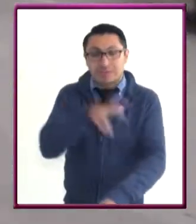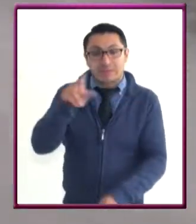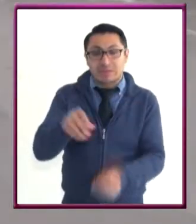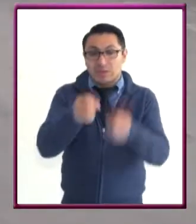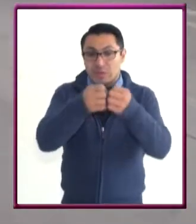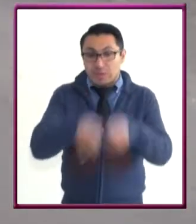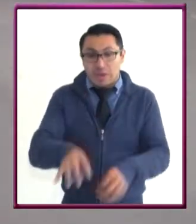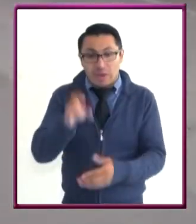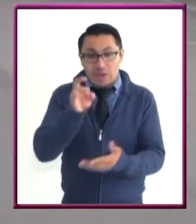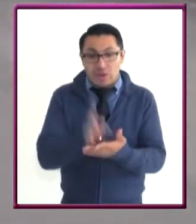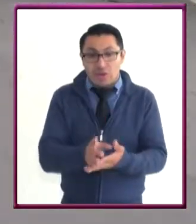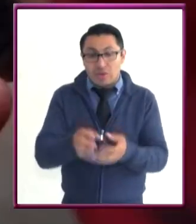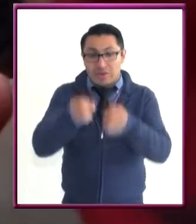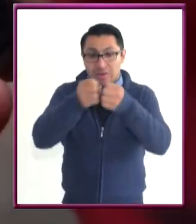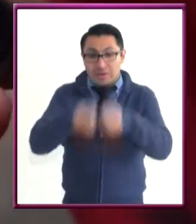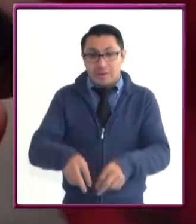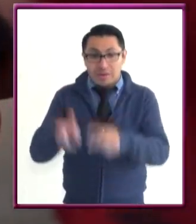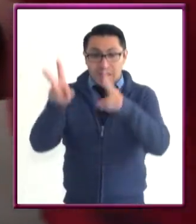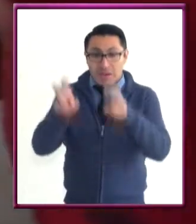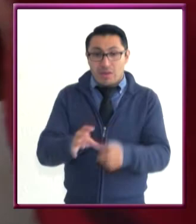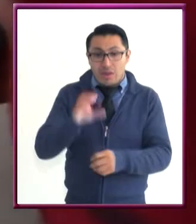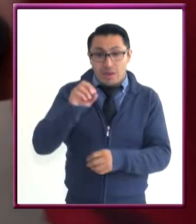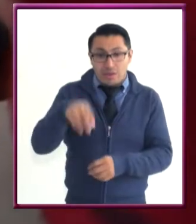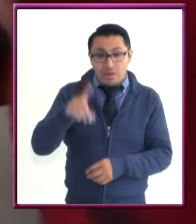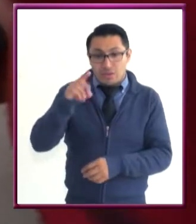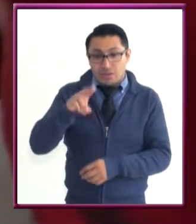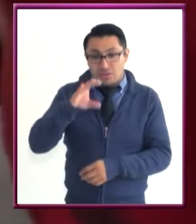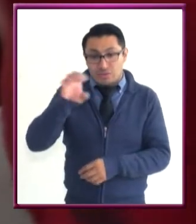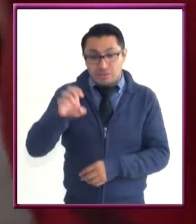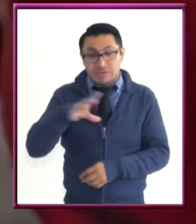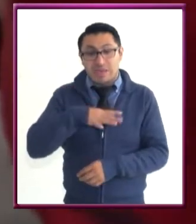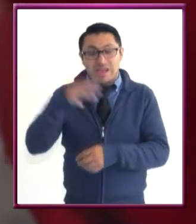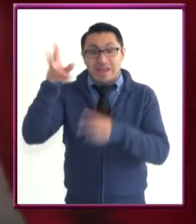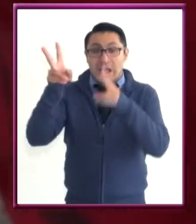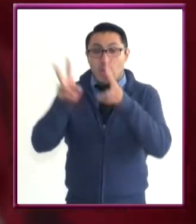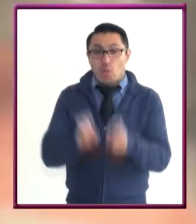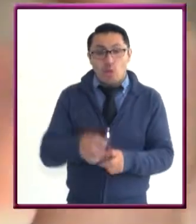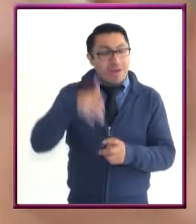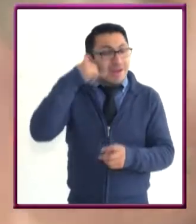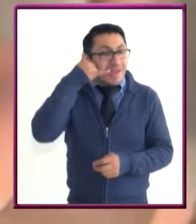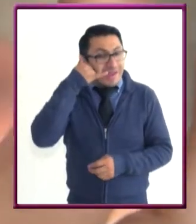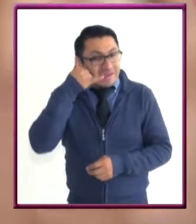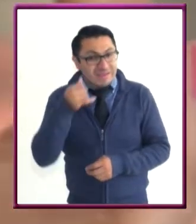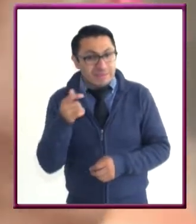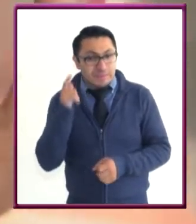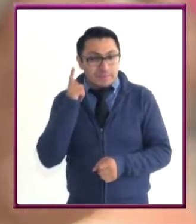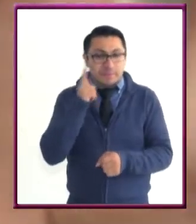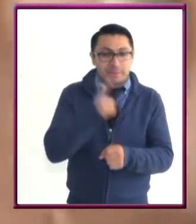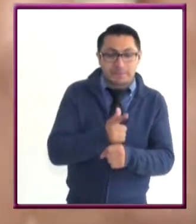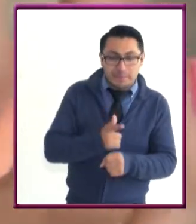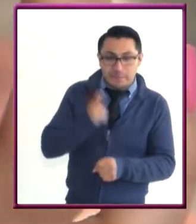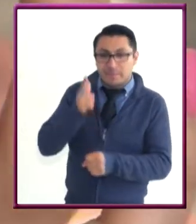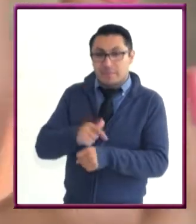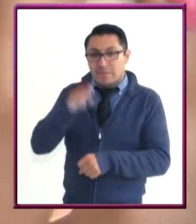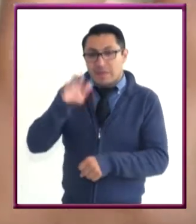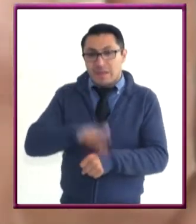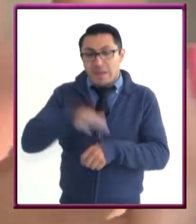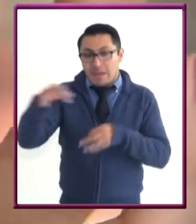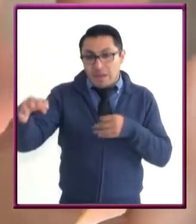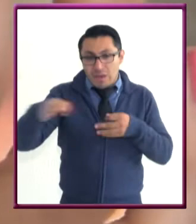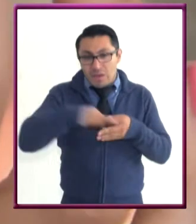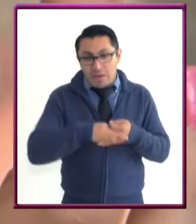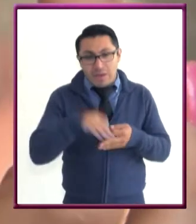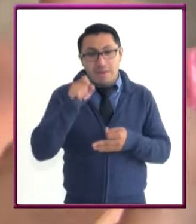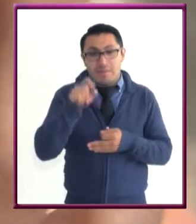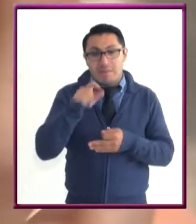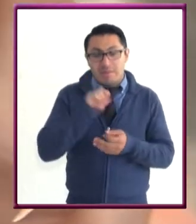hacer es descargar tu aplicación Econduce, disponible en iOS y para Android, ubicar tu scooter más cercano en tu aplicación,